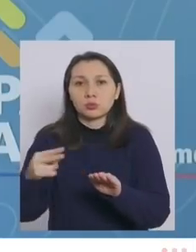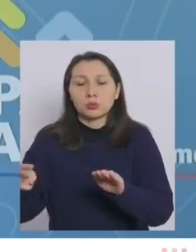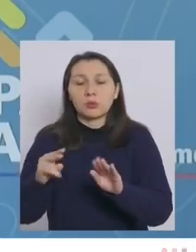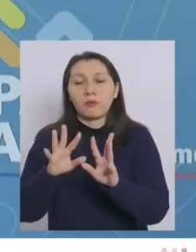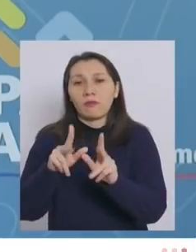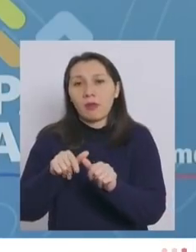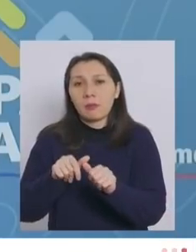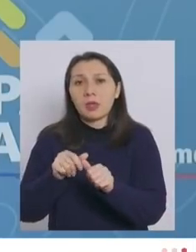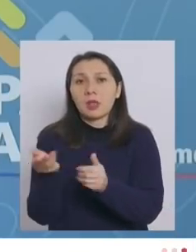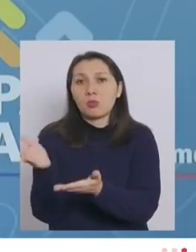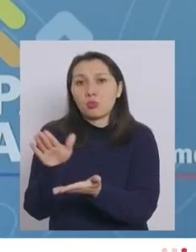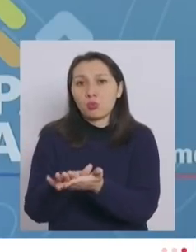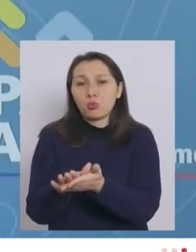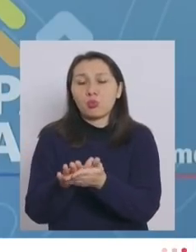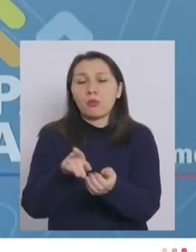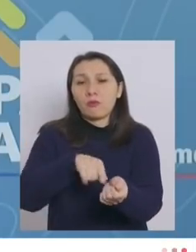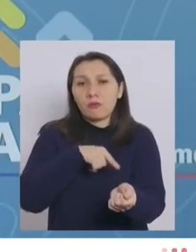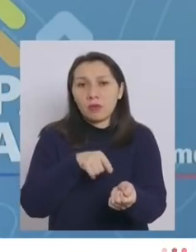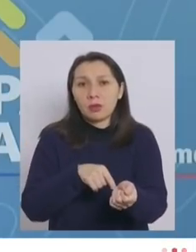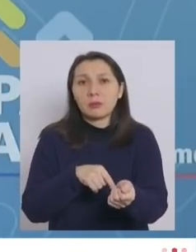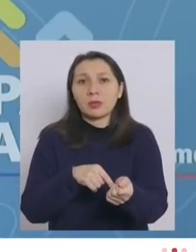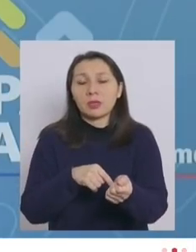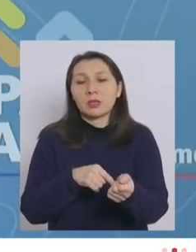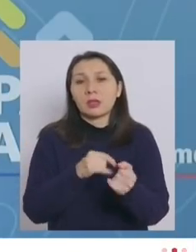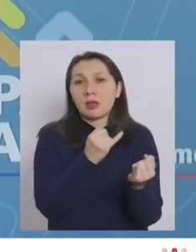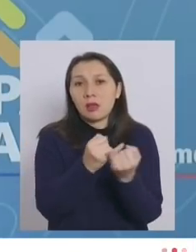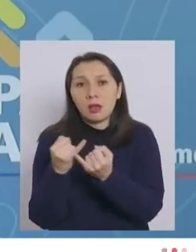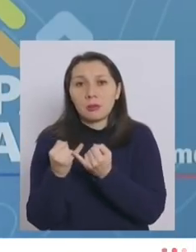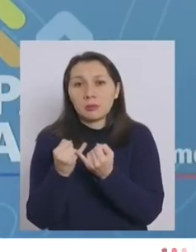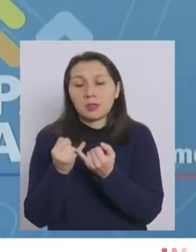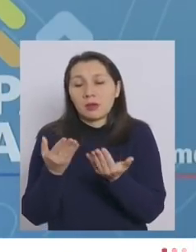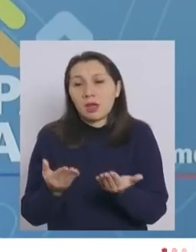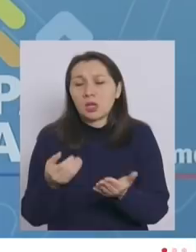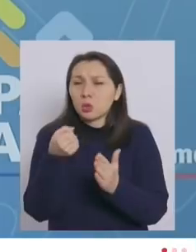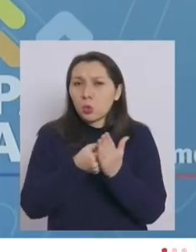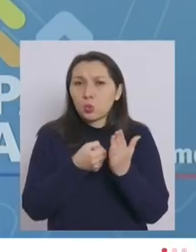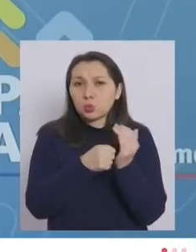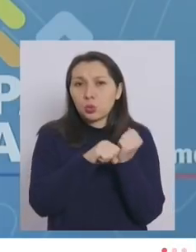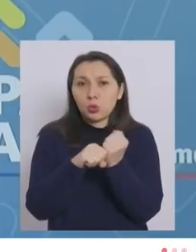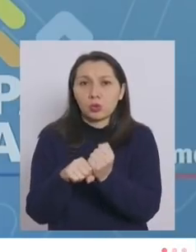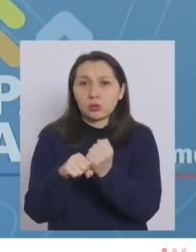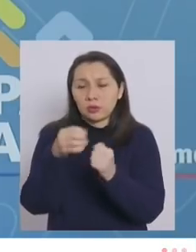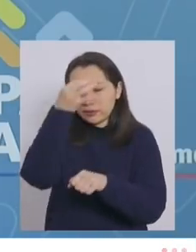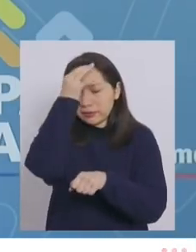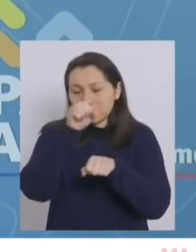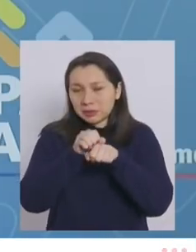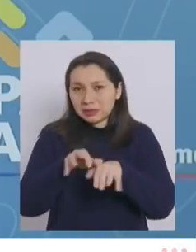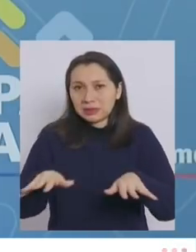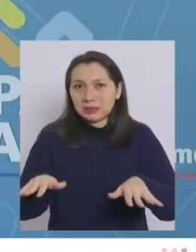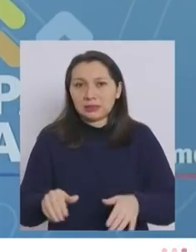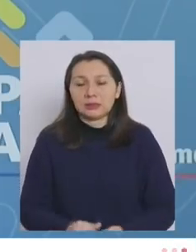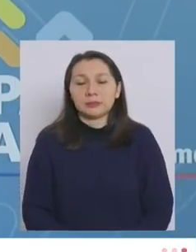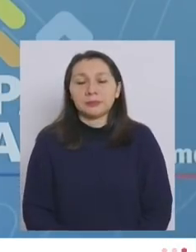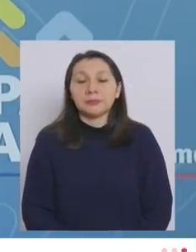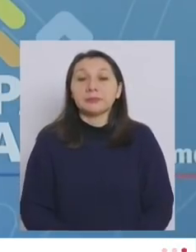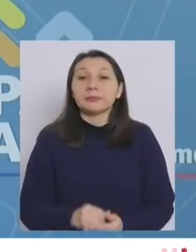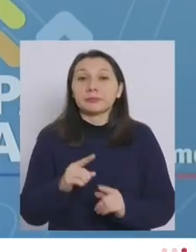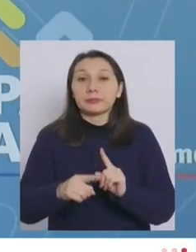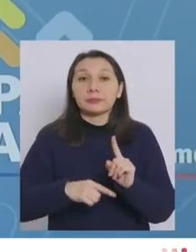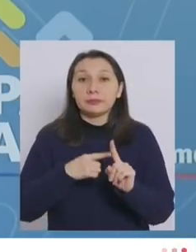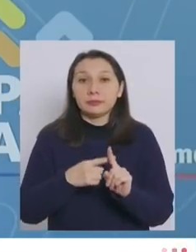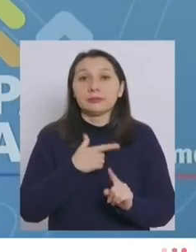que han perdido familiares, amigos en esta lucha en contra de la pandemia. Además